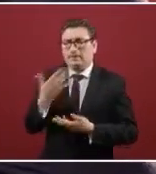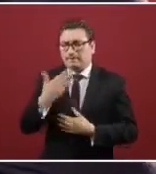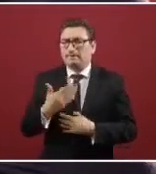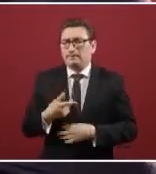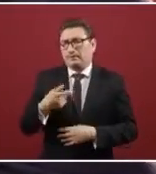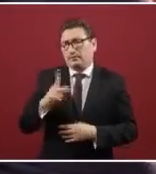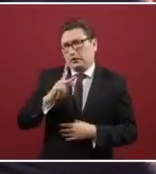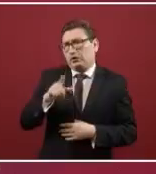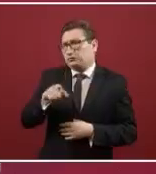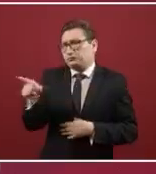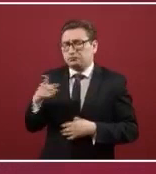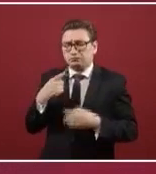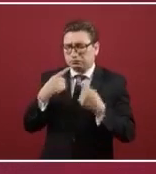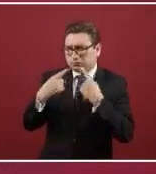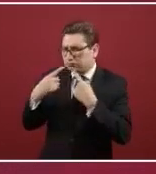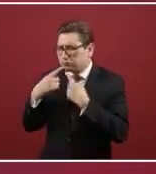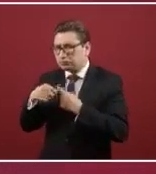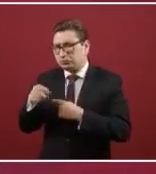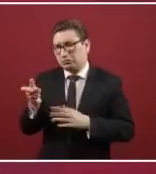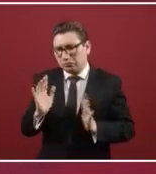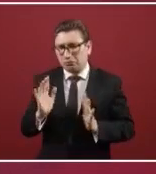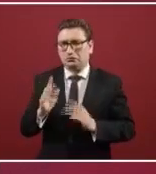Pero eso, pues que se